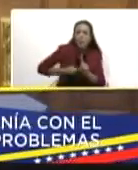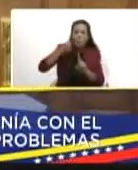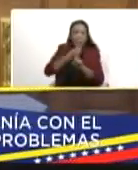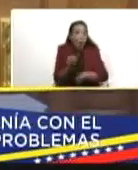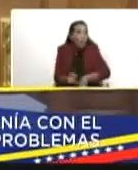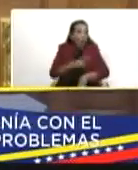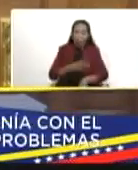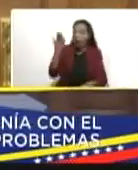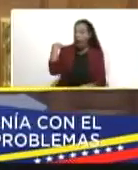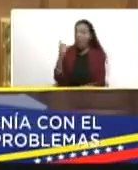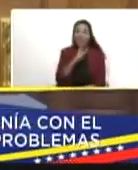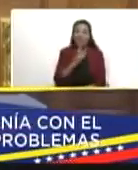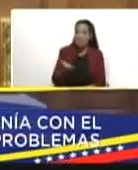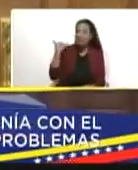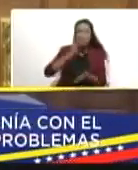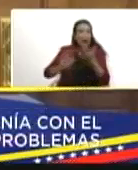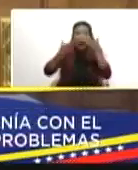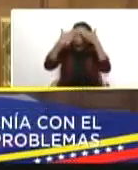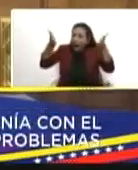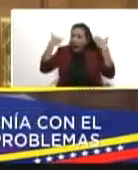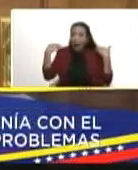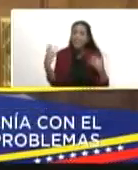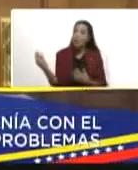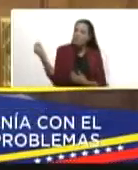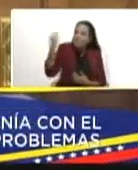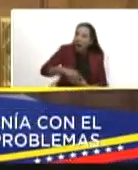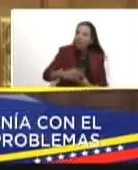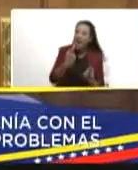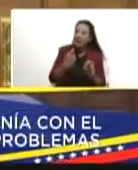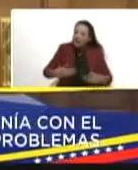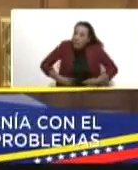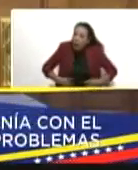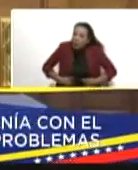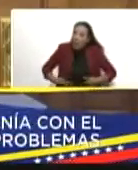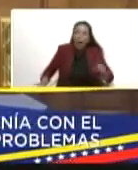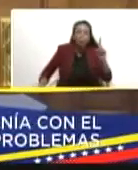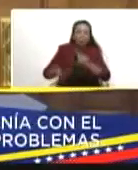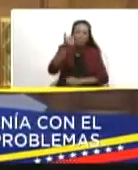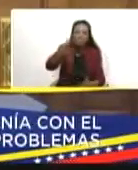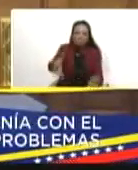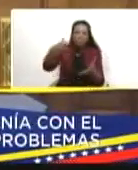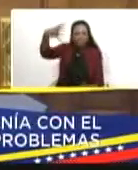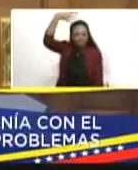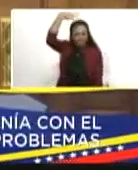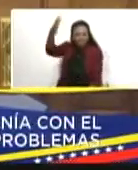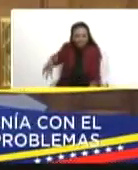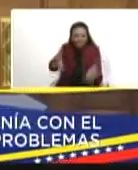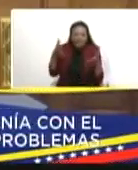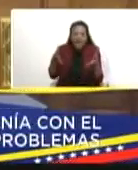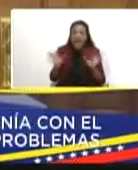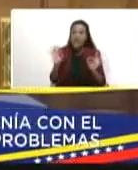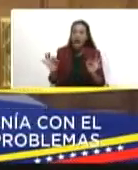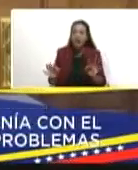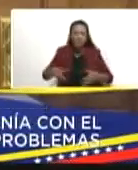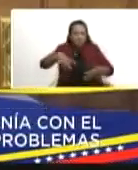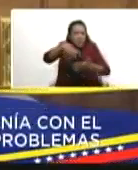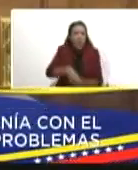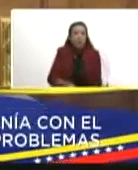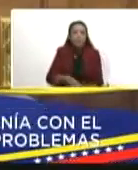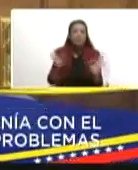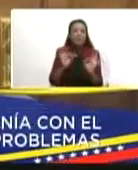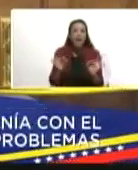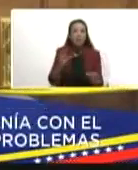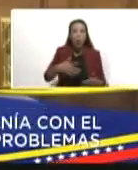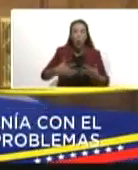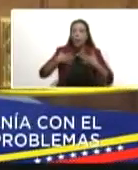peor ya pasó falta este esfuerzo para coronar el objetivo que nadie se rinda que